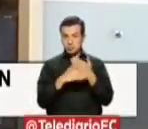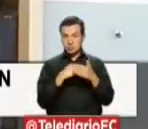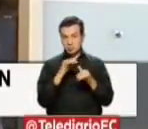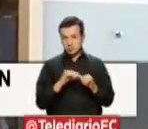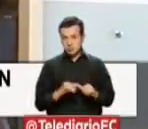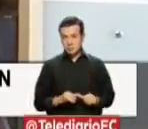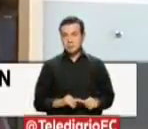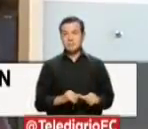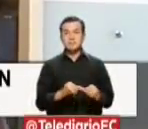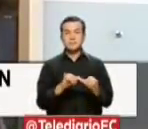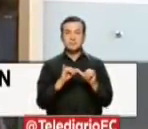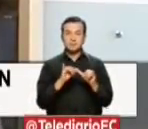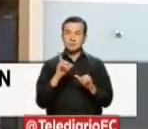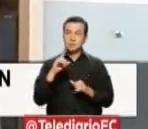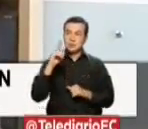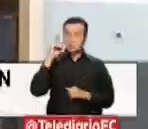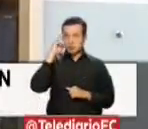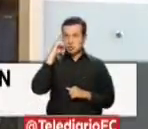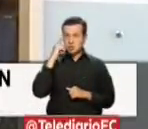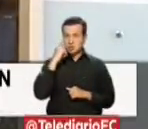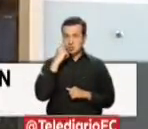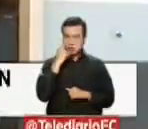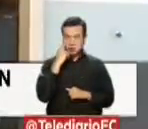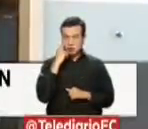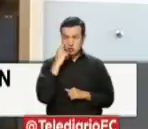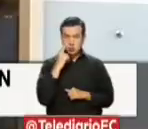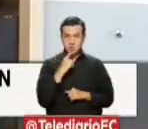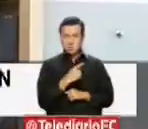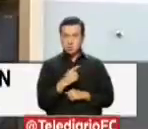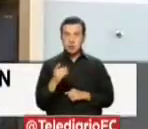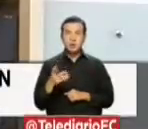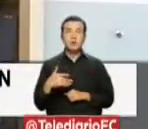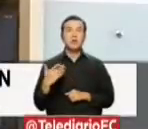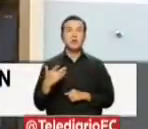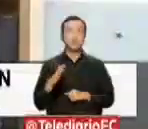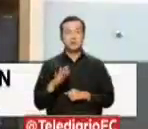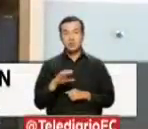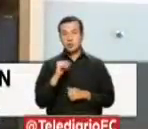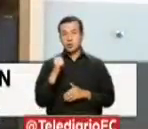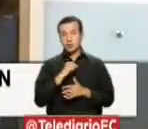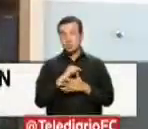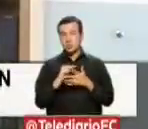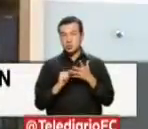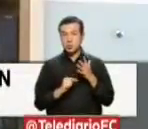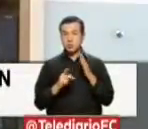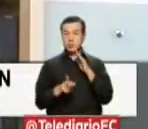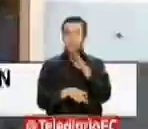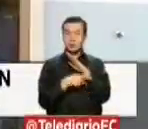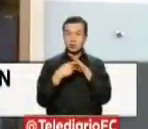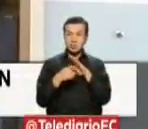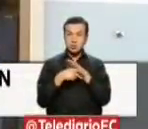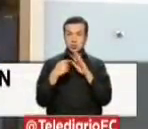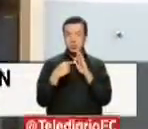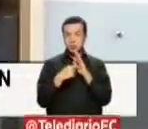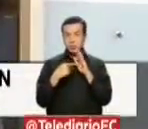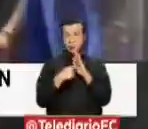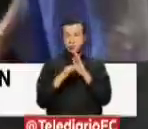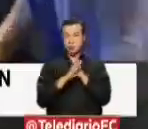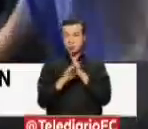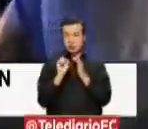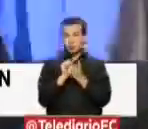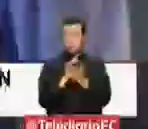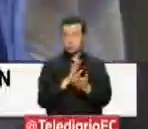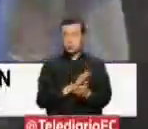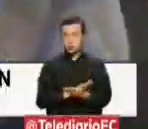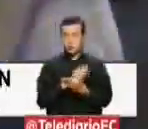crecimiento, sin que el Estado tenga que estar buscando sus otros ingresos petroleros o de impuestos para financiar esos proyectos.